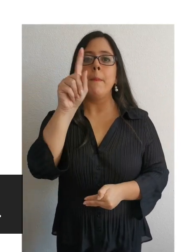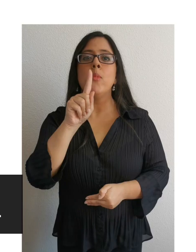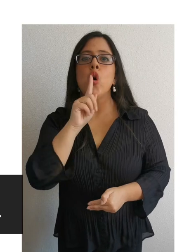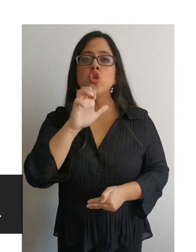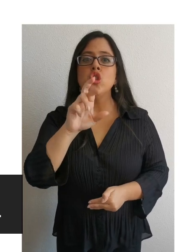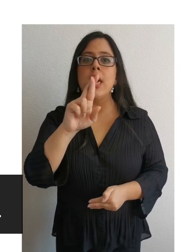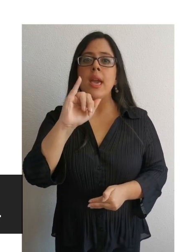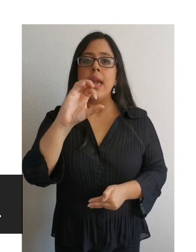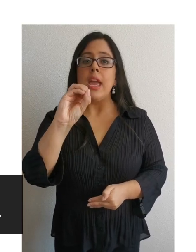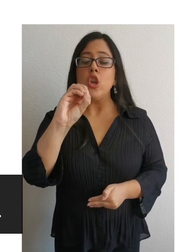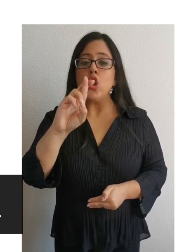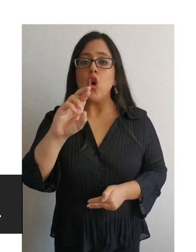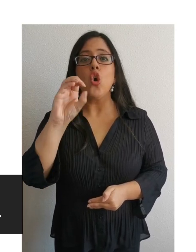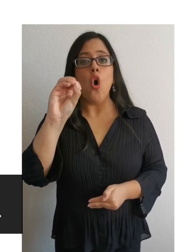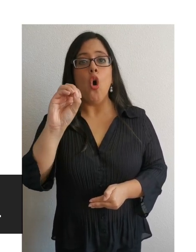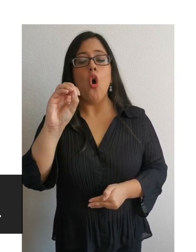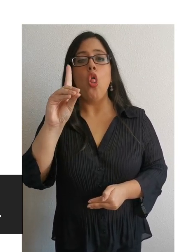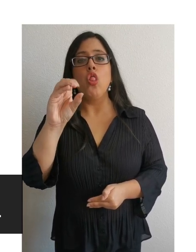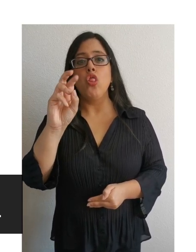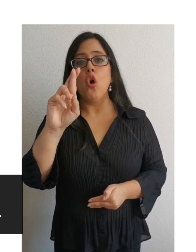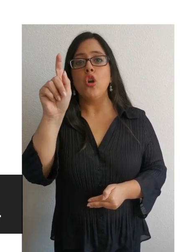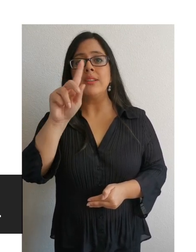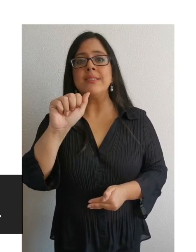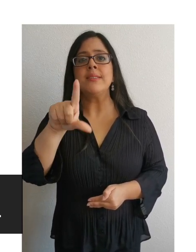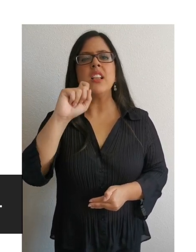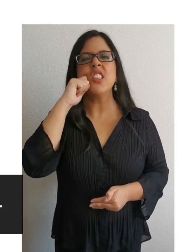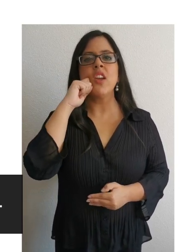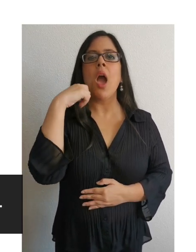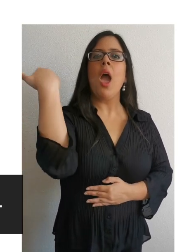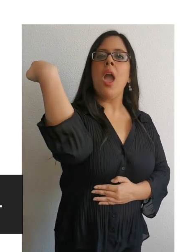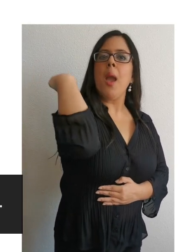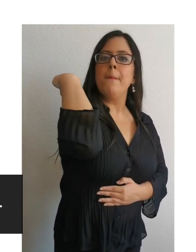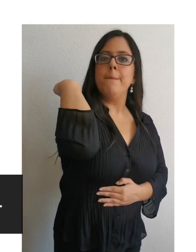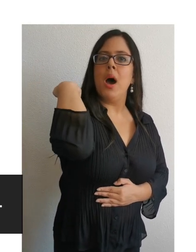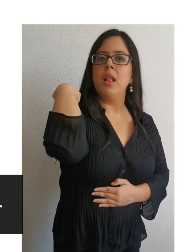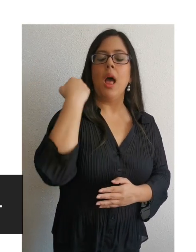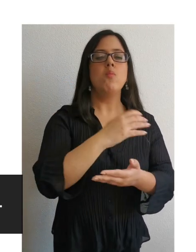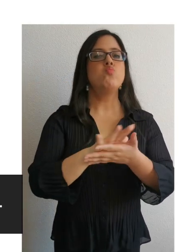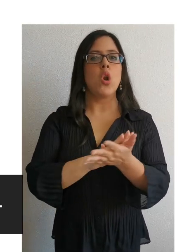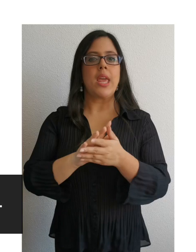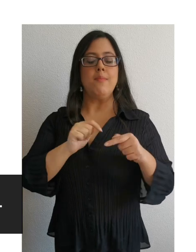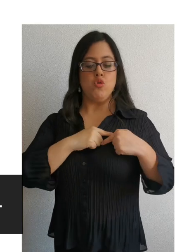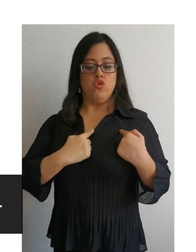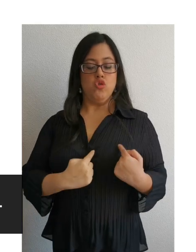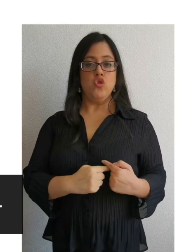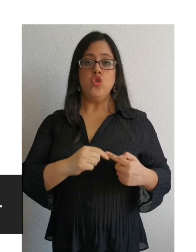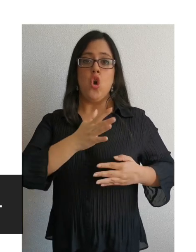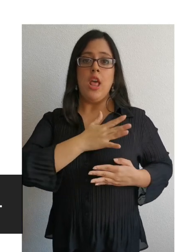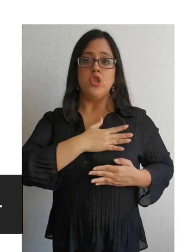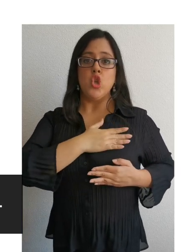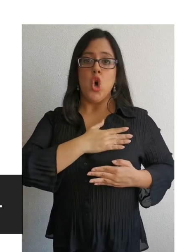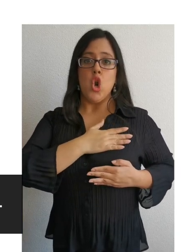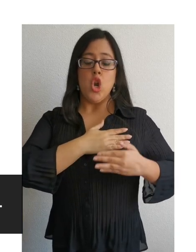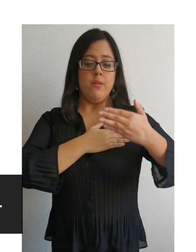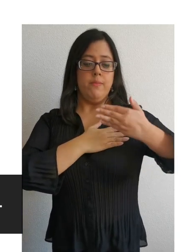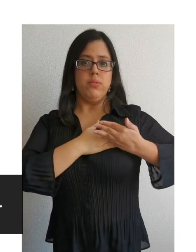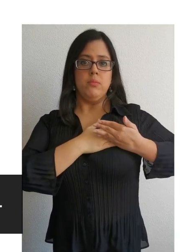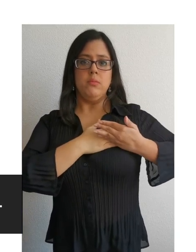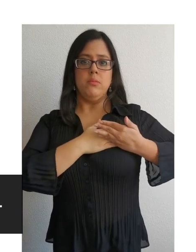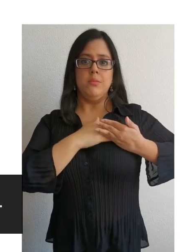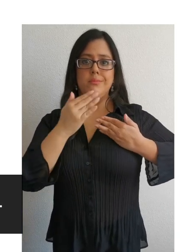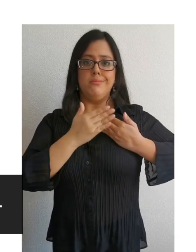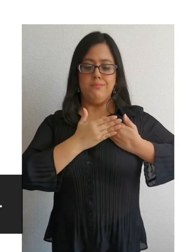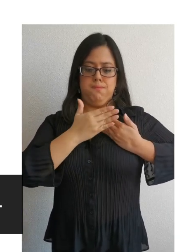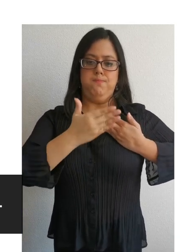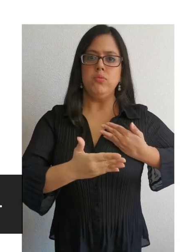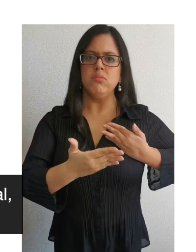hacia atrás de la línea mediana, está mirando hacia la espalda. Por ejemplo, el corazón se ubica dorsal al